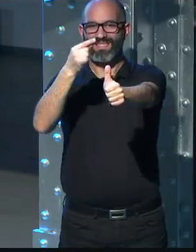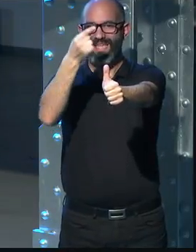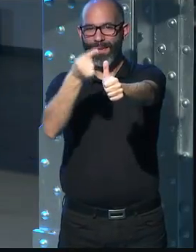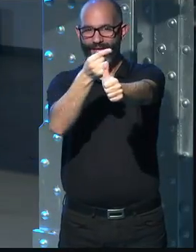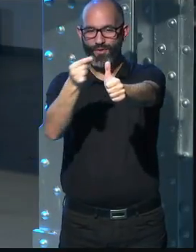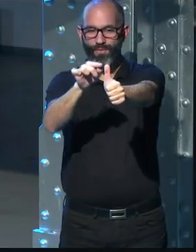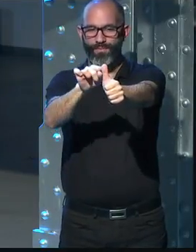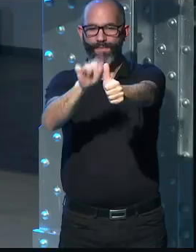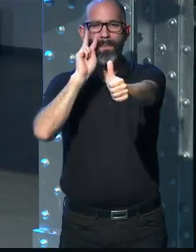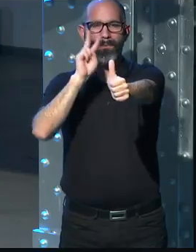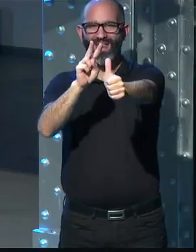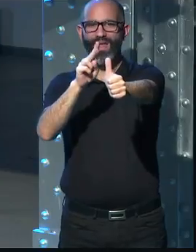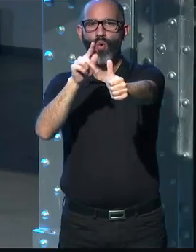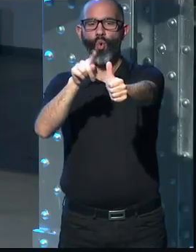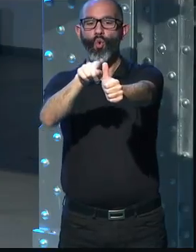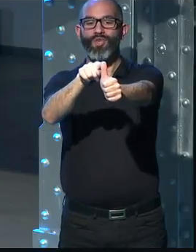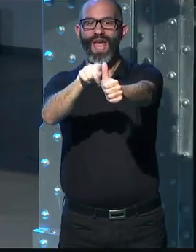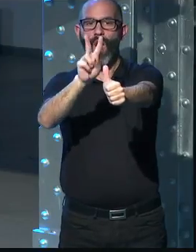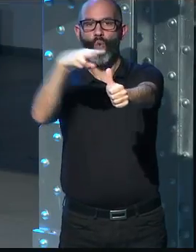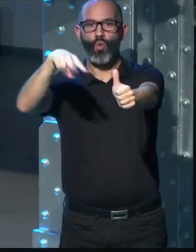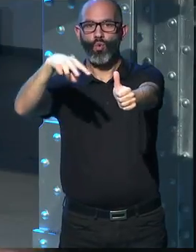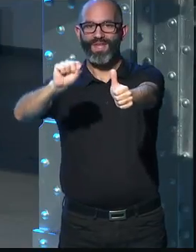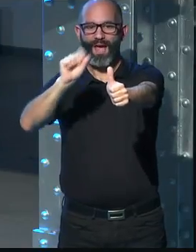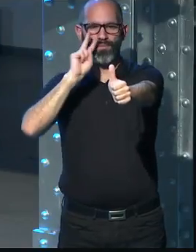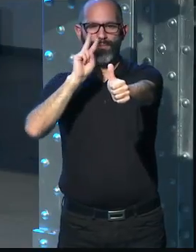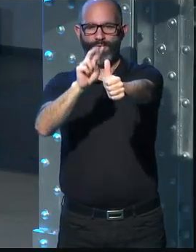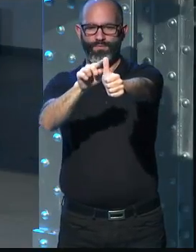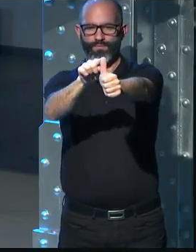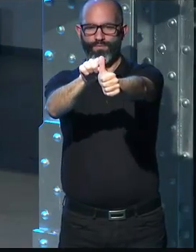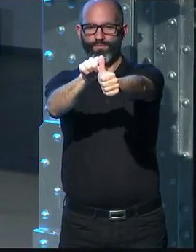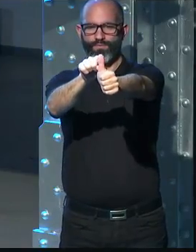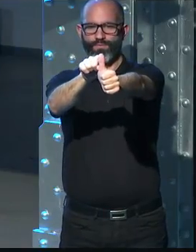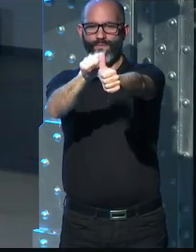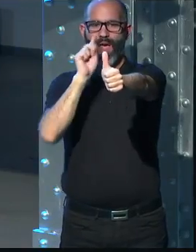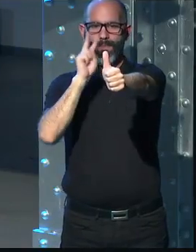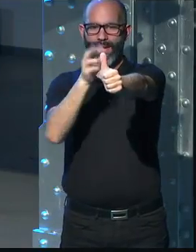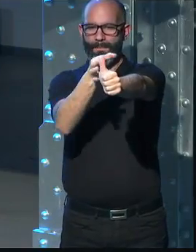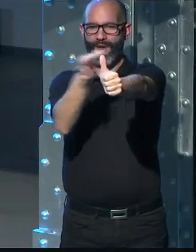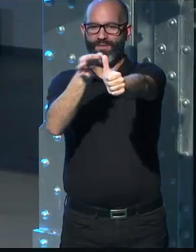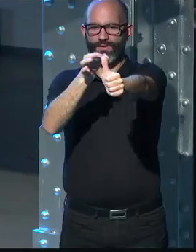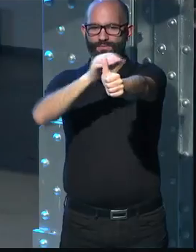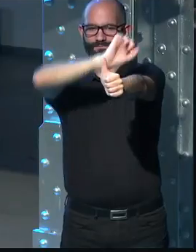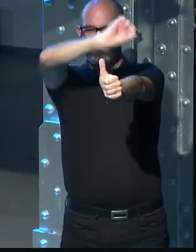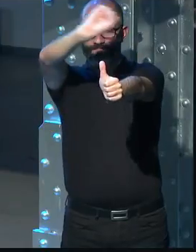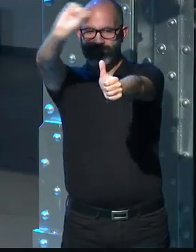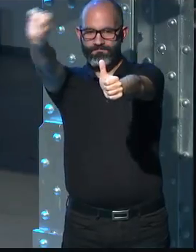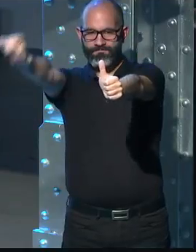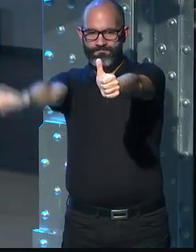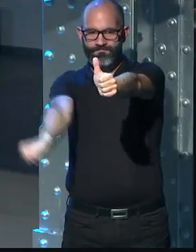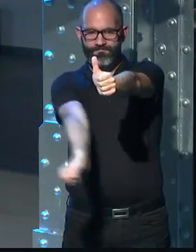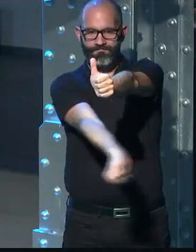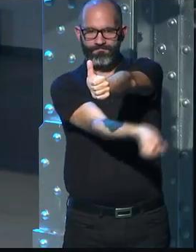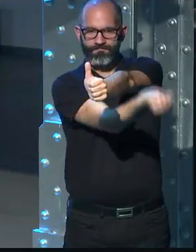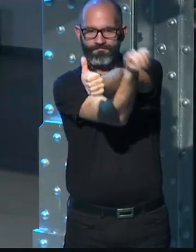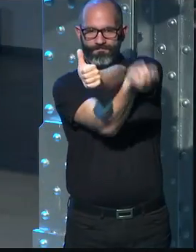miráis directamente a la uña, ese es el único sitio de todo el campo visual en el que veis bien. En el resto, vuestra visión es